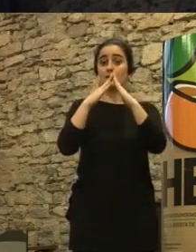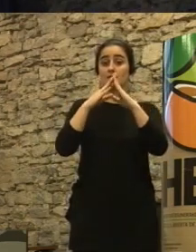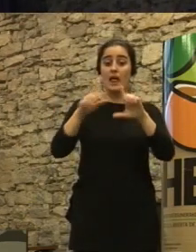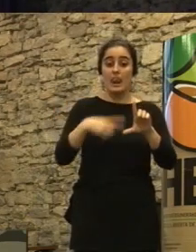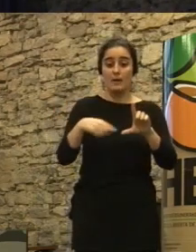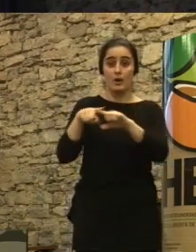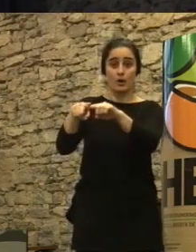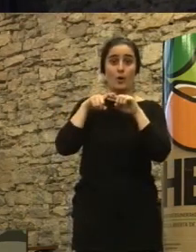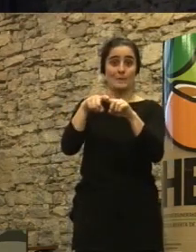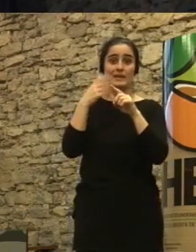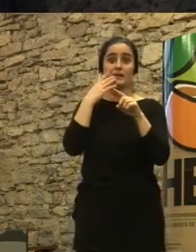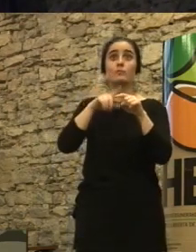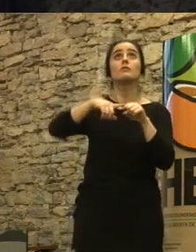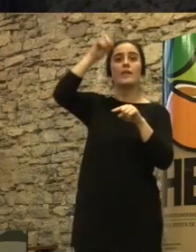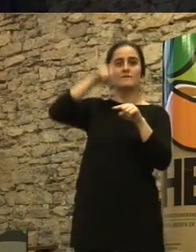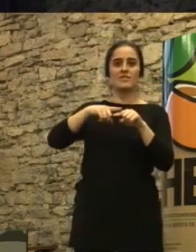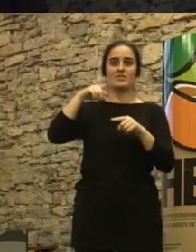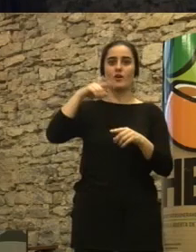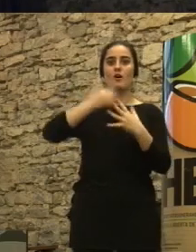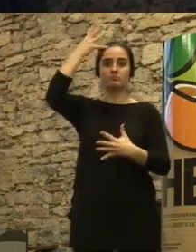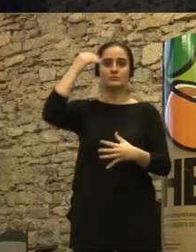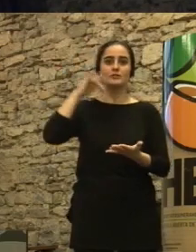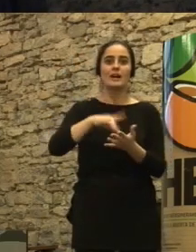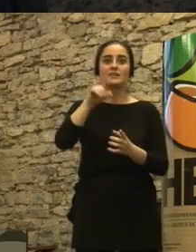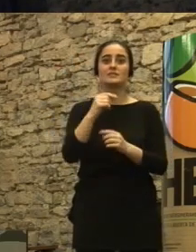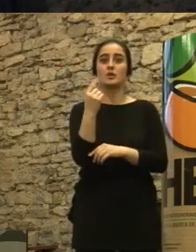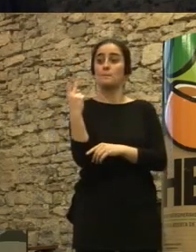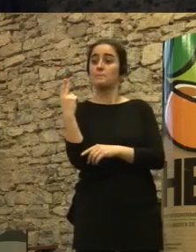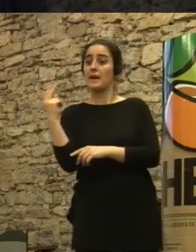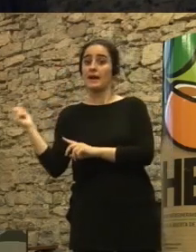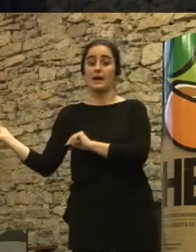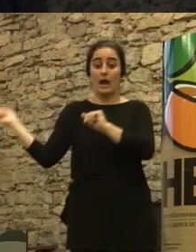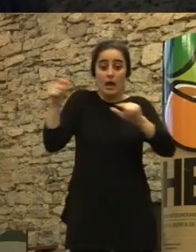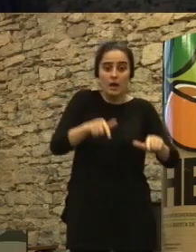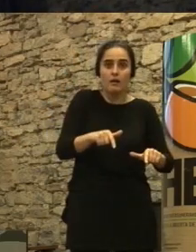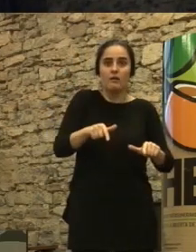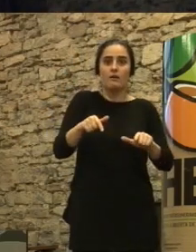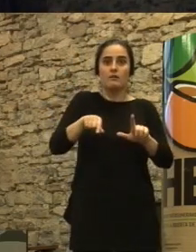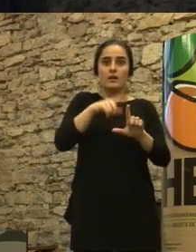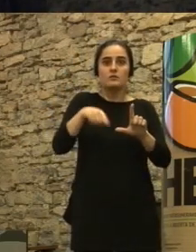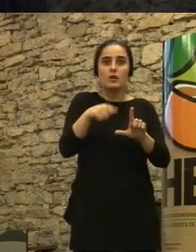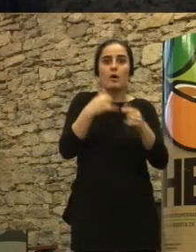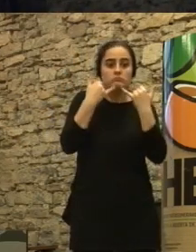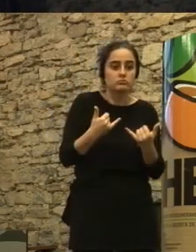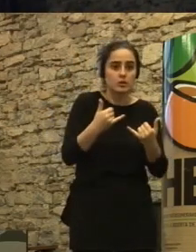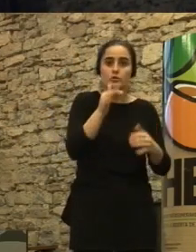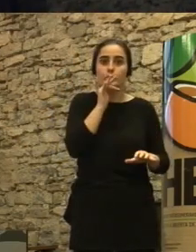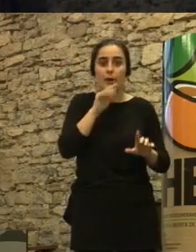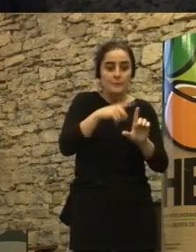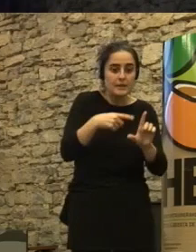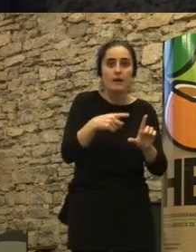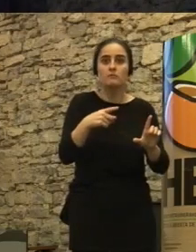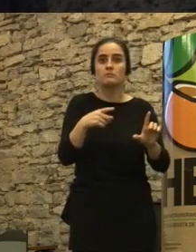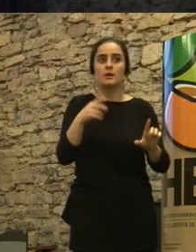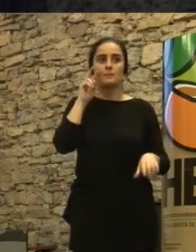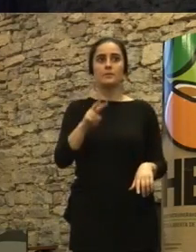un edificio en el que se hizo la escalera, en el que cuando se mudó una pareja al edificio y no tenían todavía electrodomésticos, al